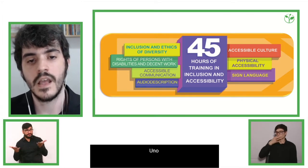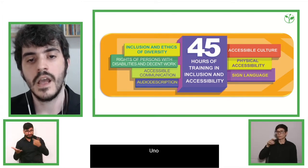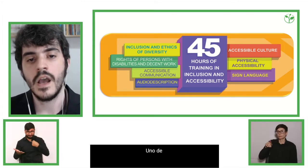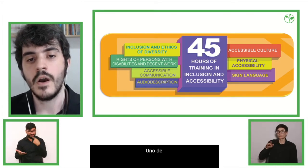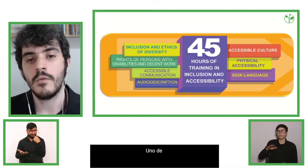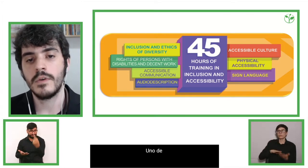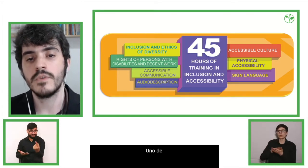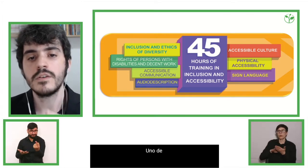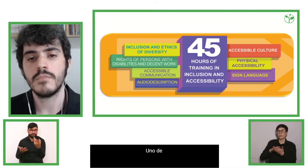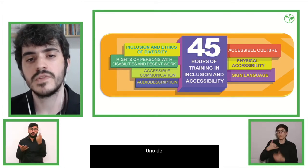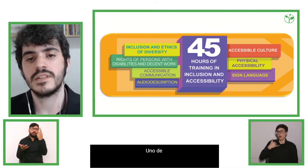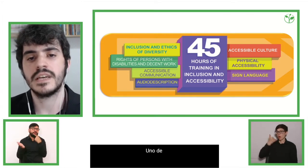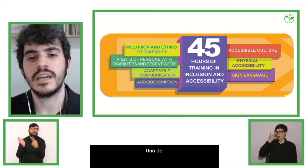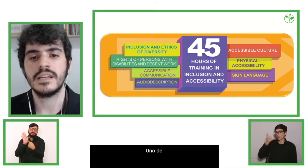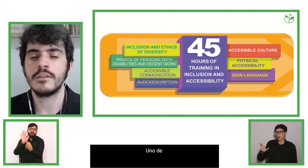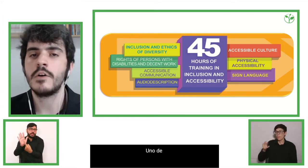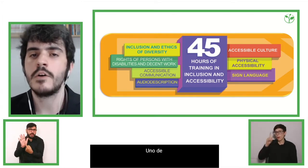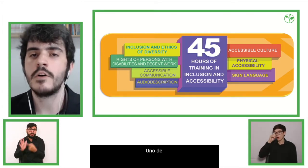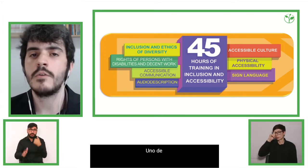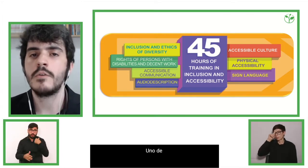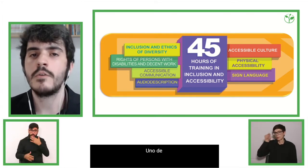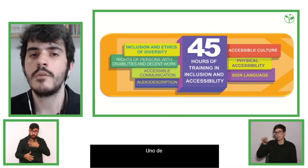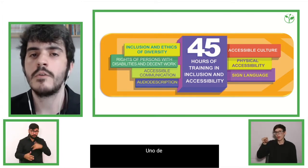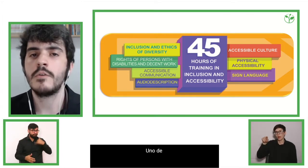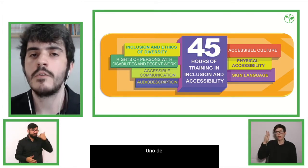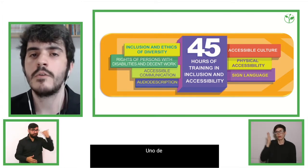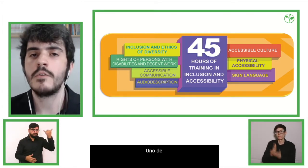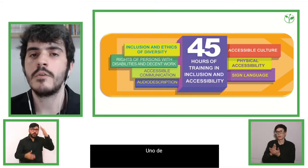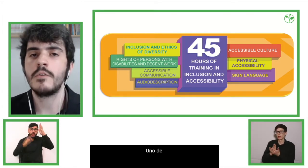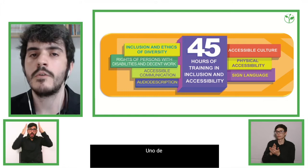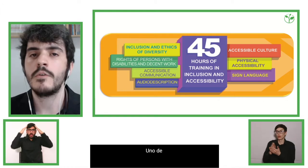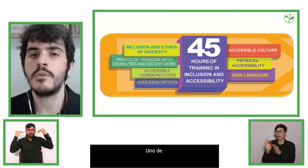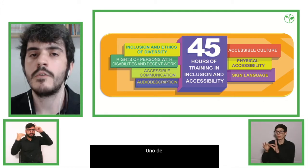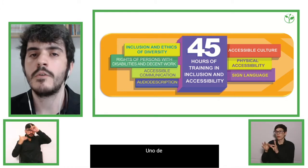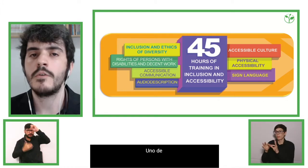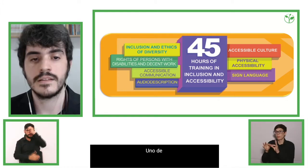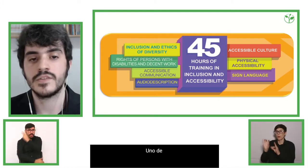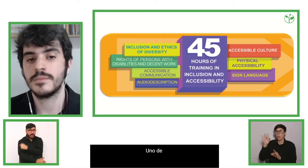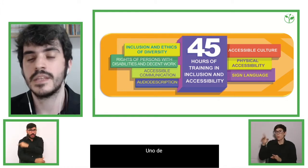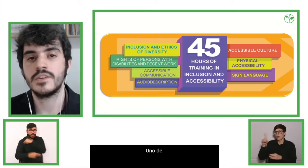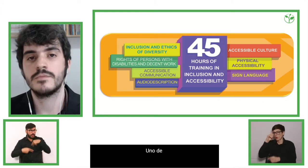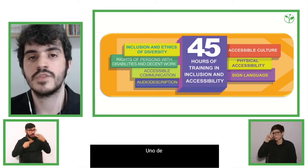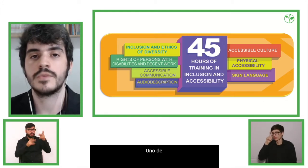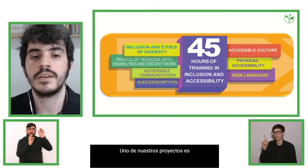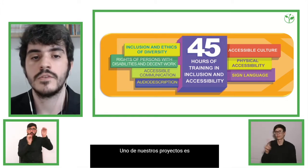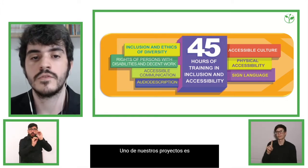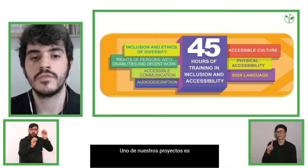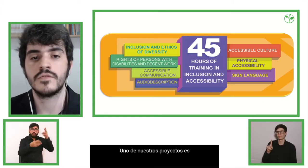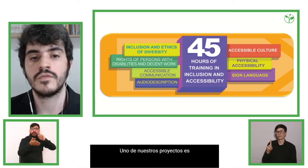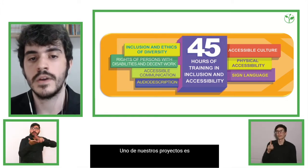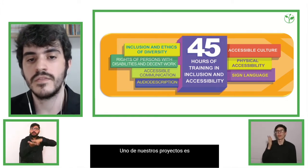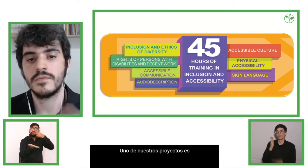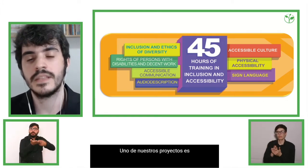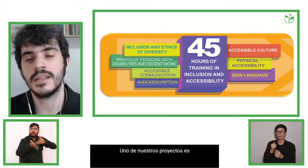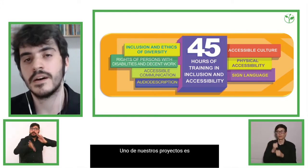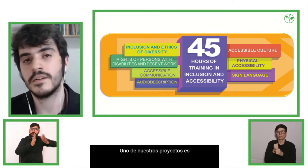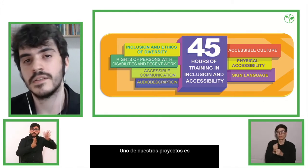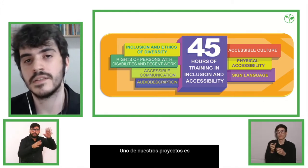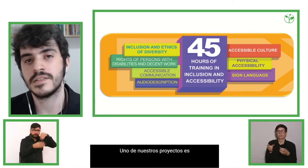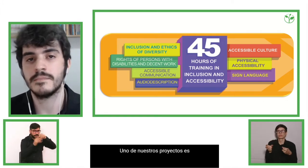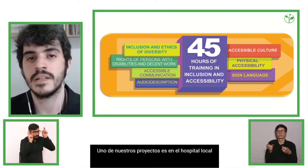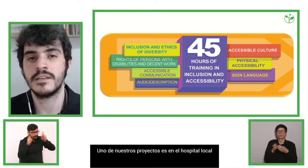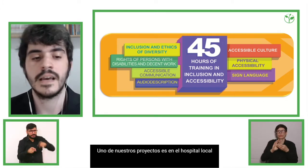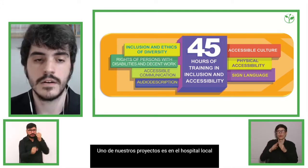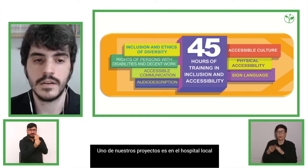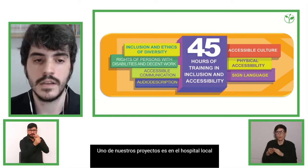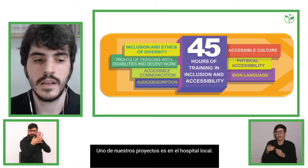hospital local para poder interpretar lenguajes de señas para los pacientes. Trabajamos en comunidades bajos ingresos, pero